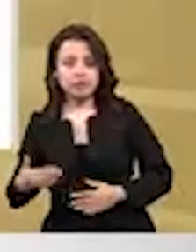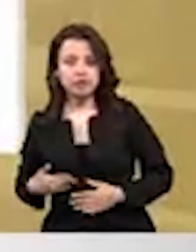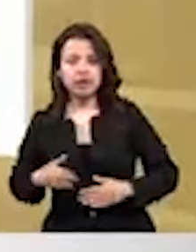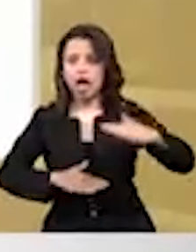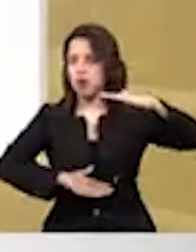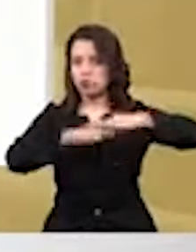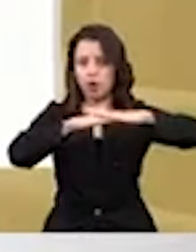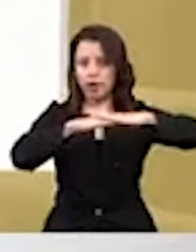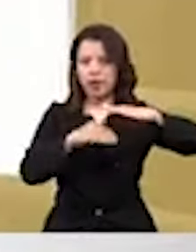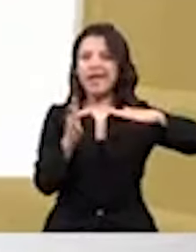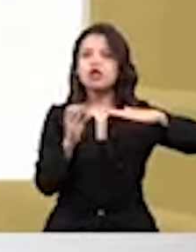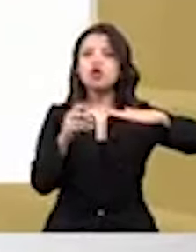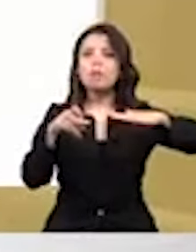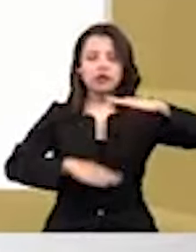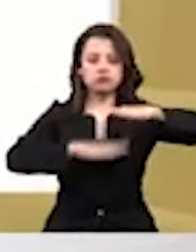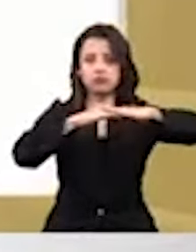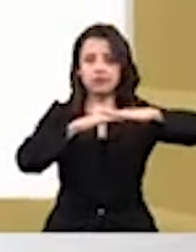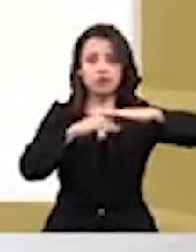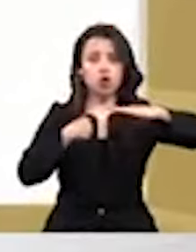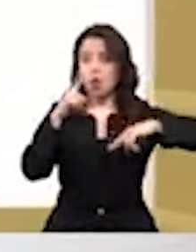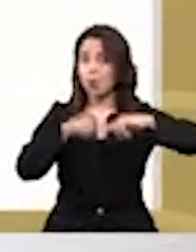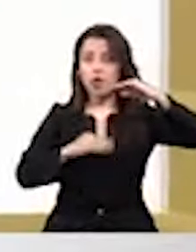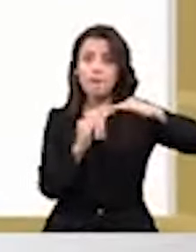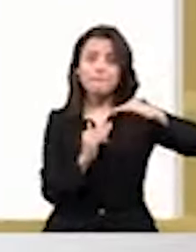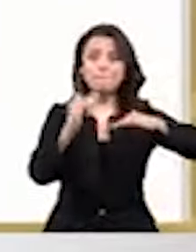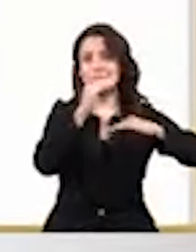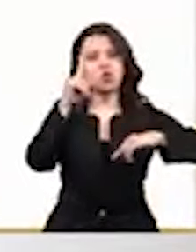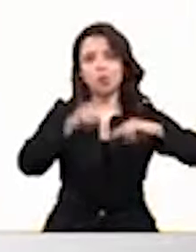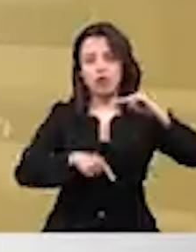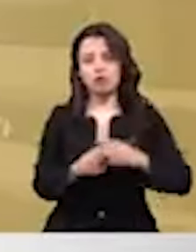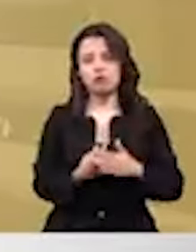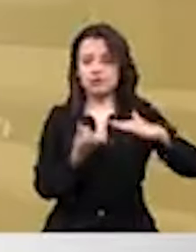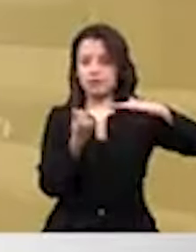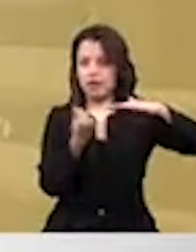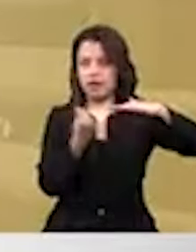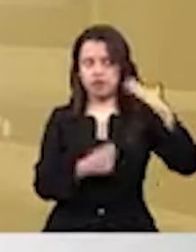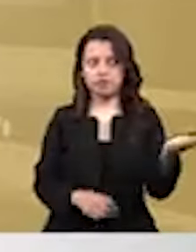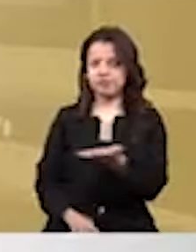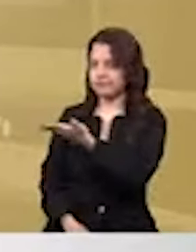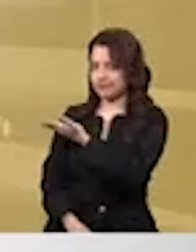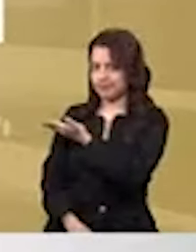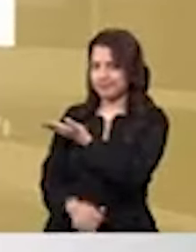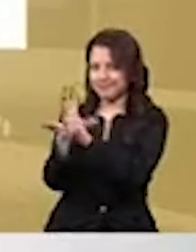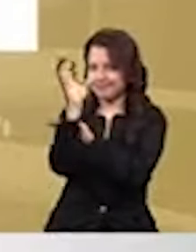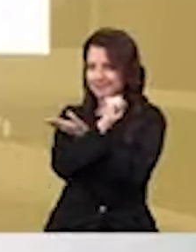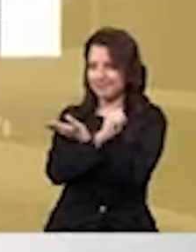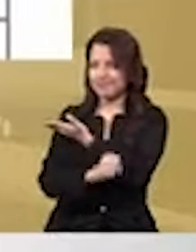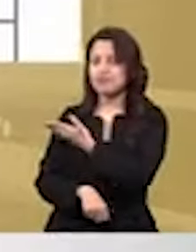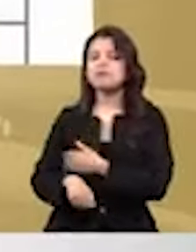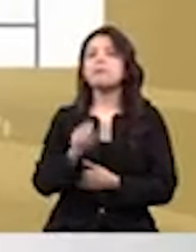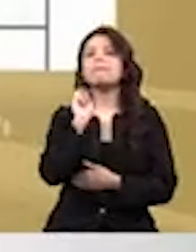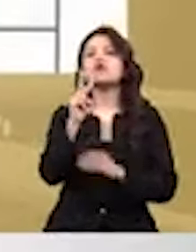Y justamente estamos acá en W Sin Carreta analizando esa resolución que publicó el Consejo Nacional Electoral en el